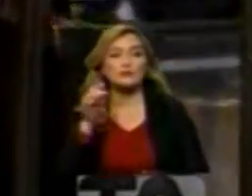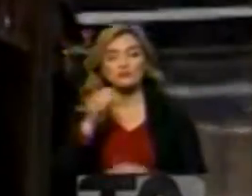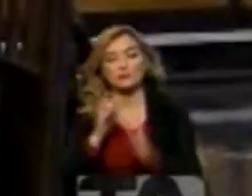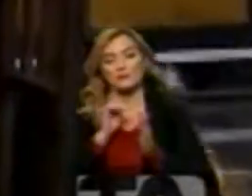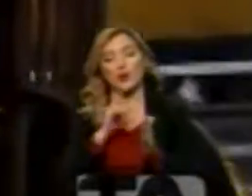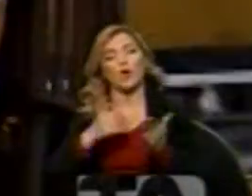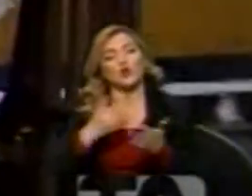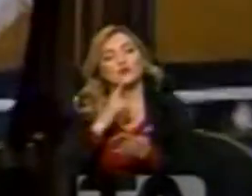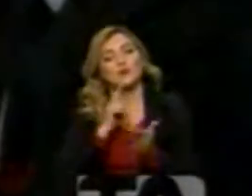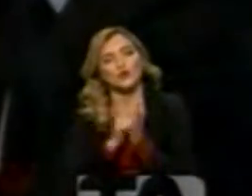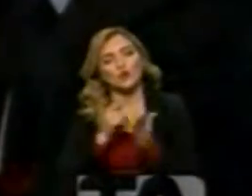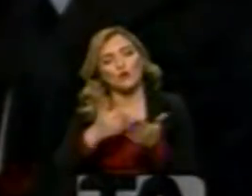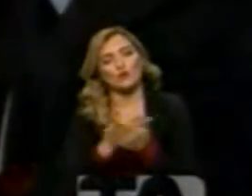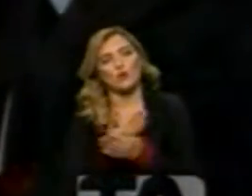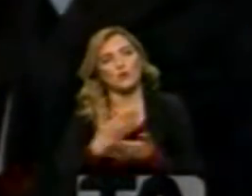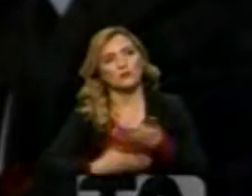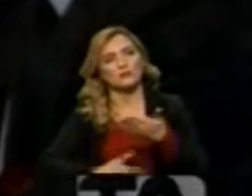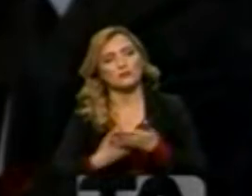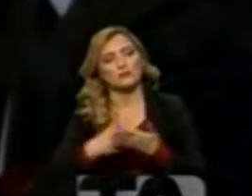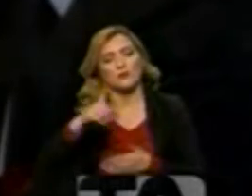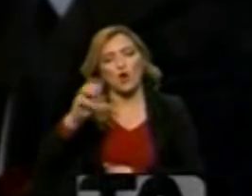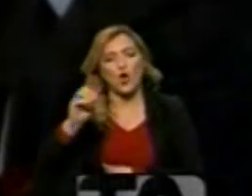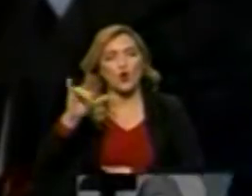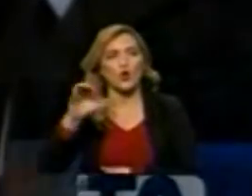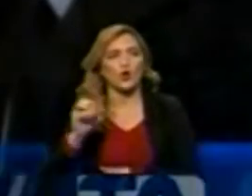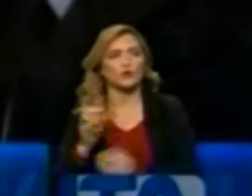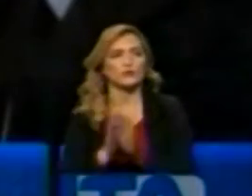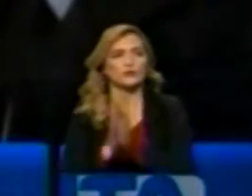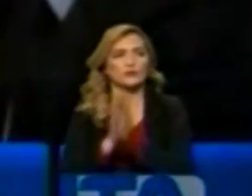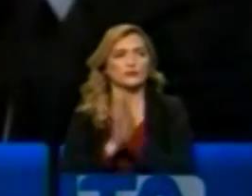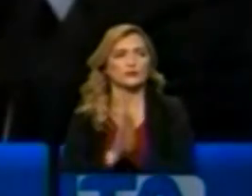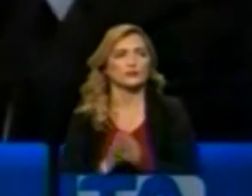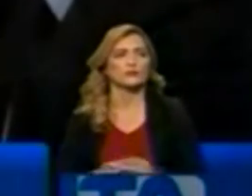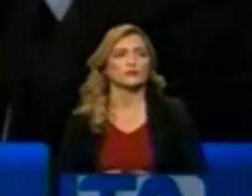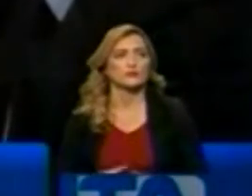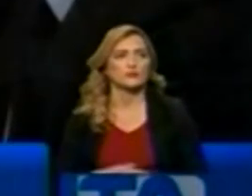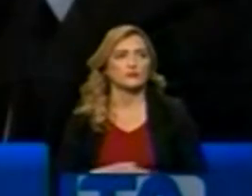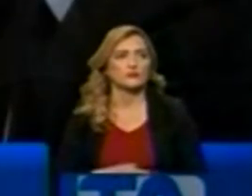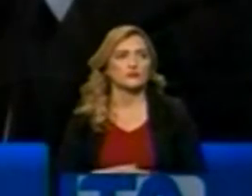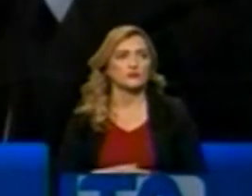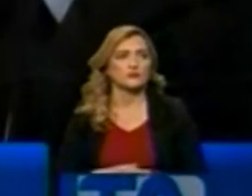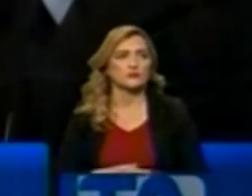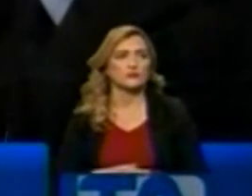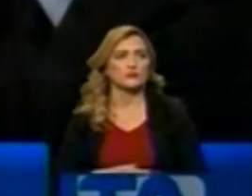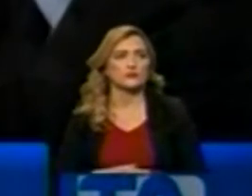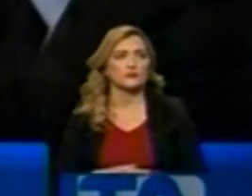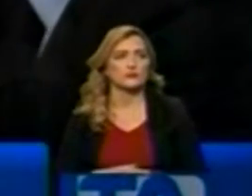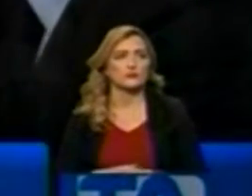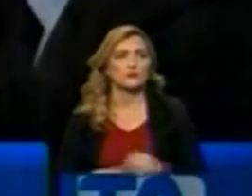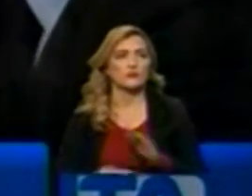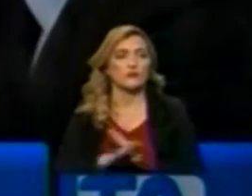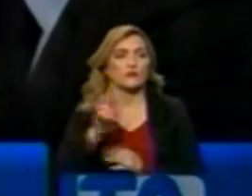nueva documentación. Luis Loyo solicita en más de 26